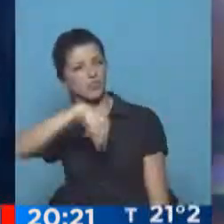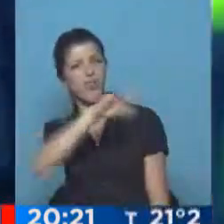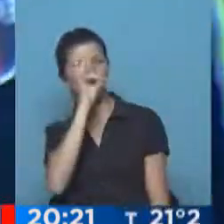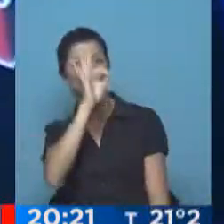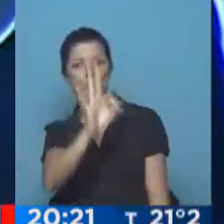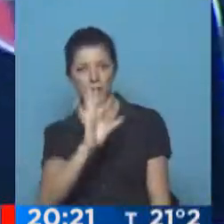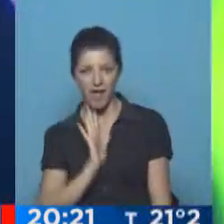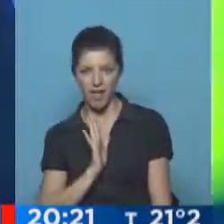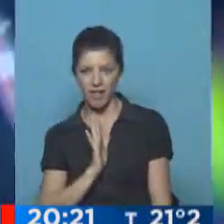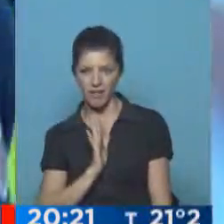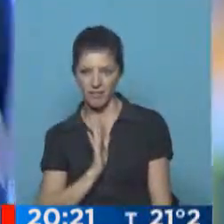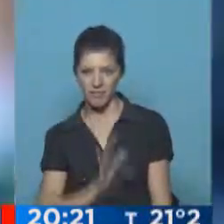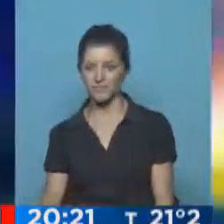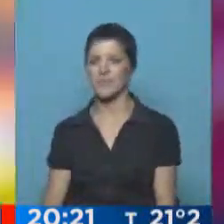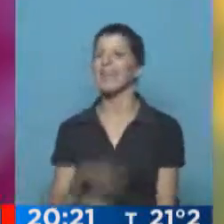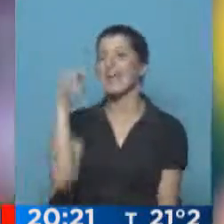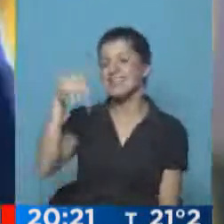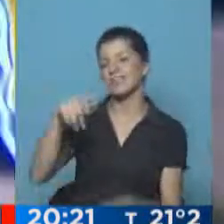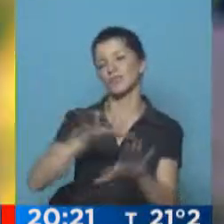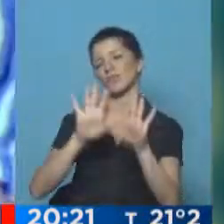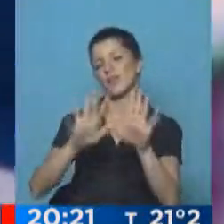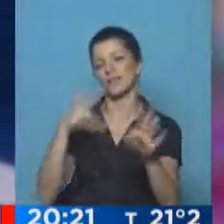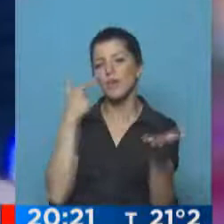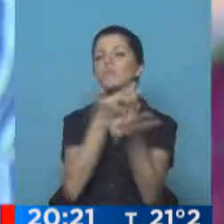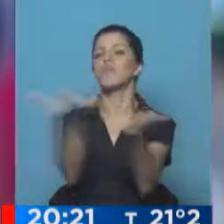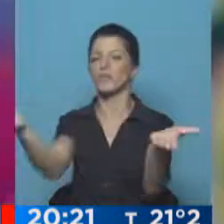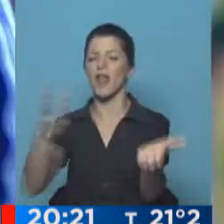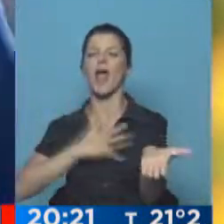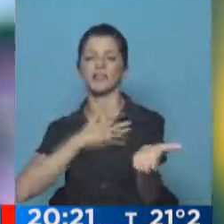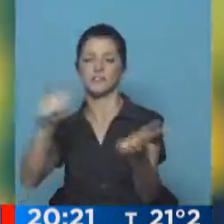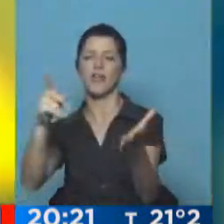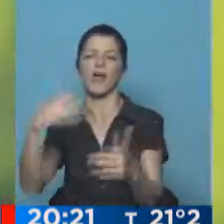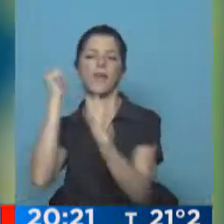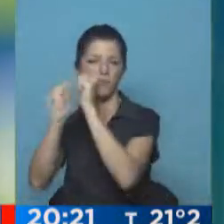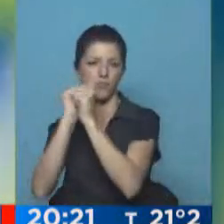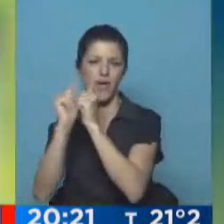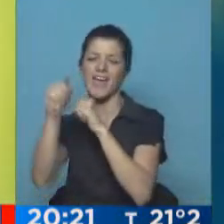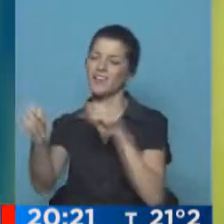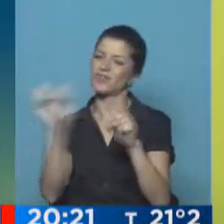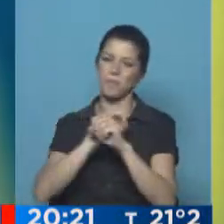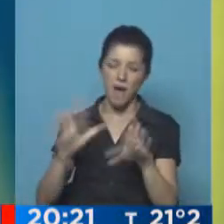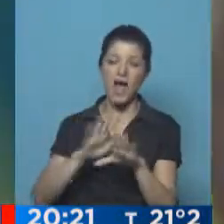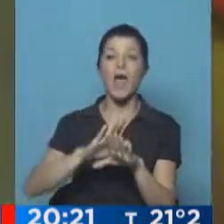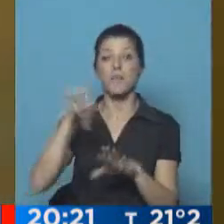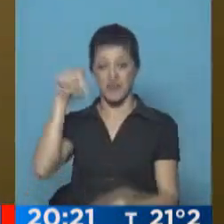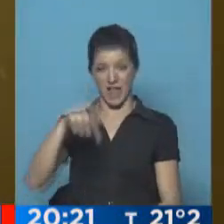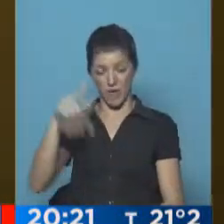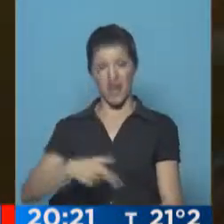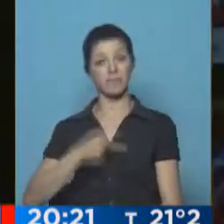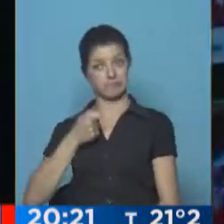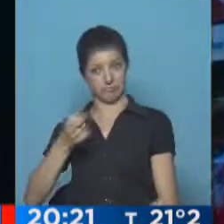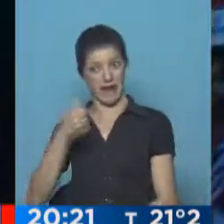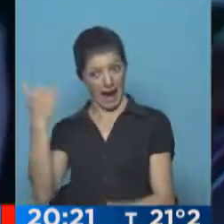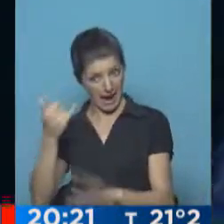Muchachos, estos gestos ya no es más folclore. Ahora del otro lado hay asesinos. Digo